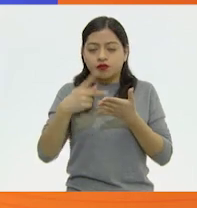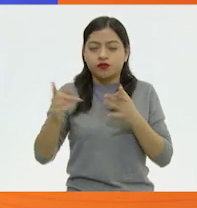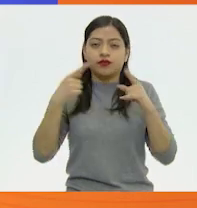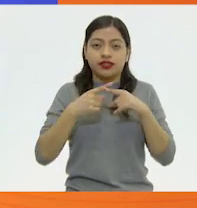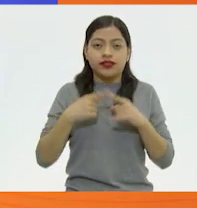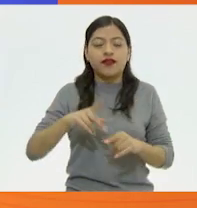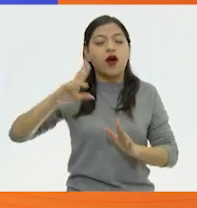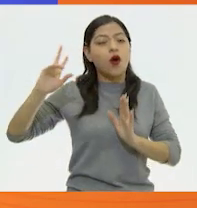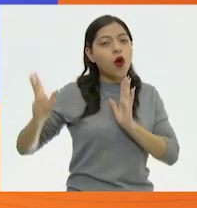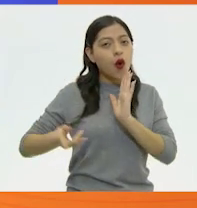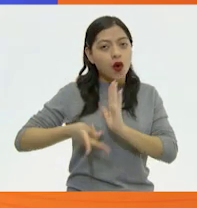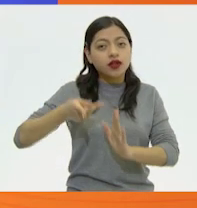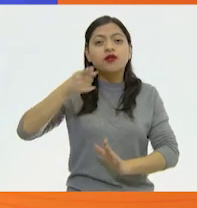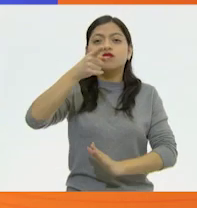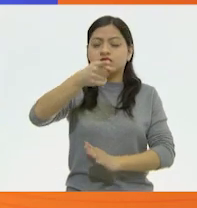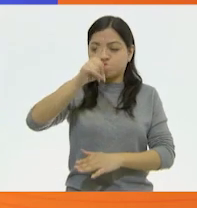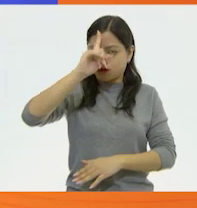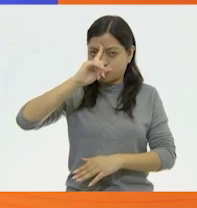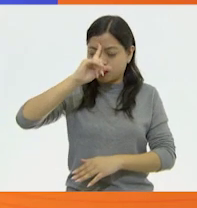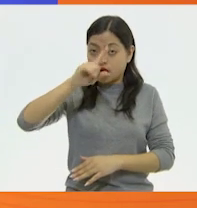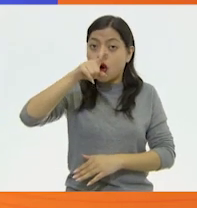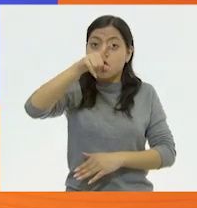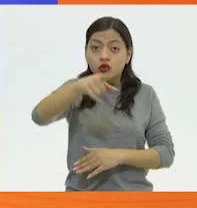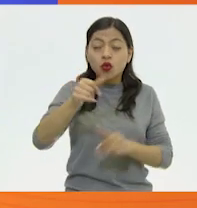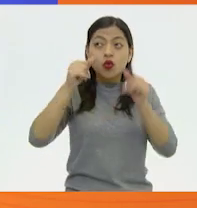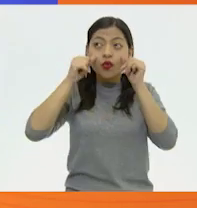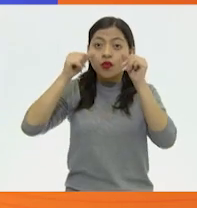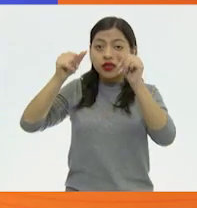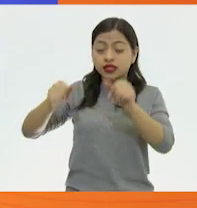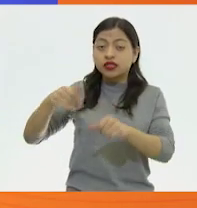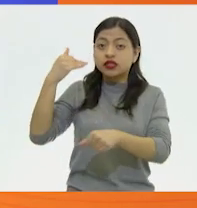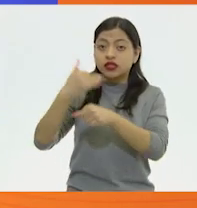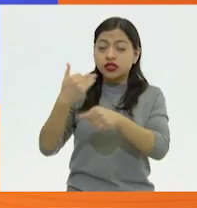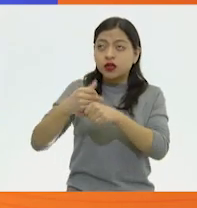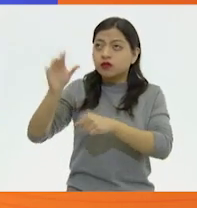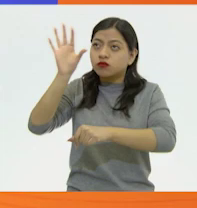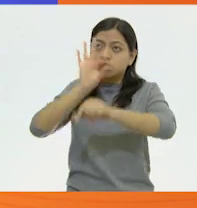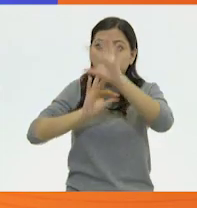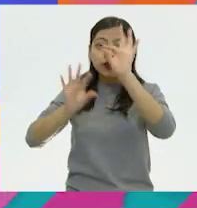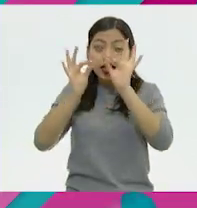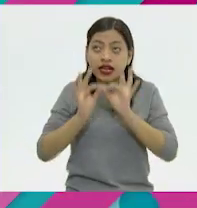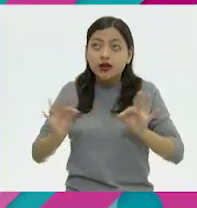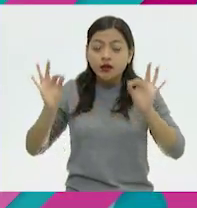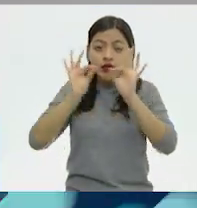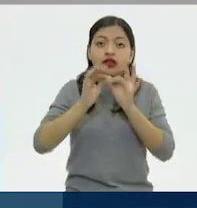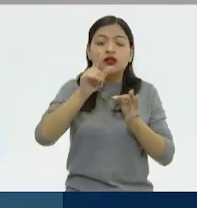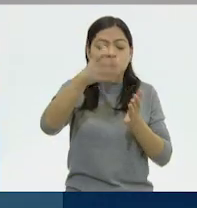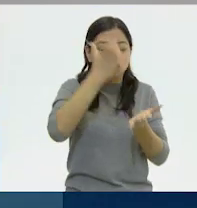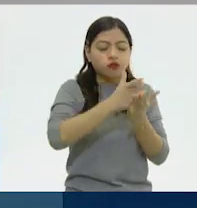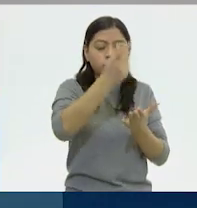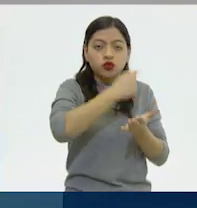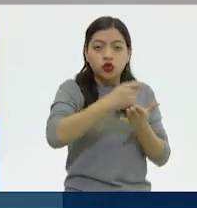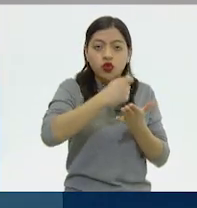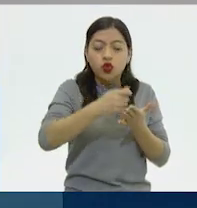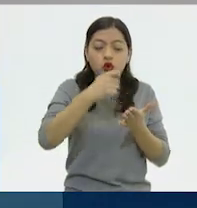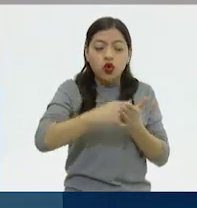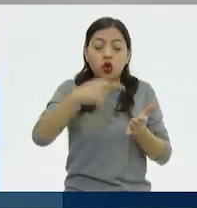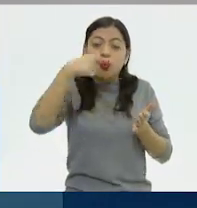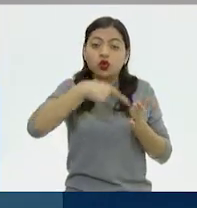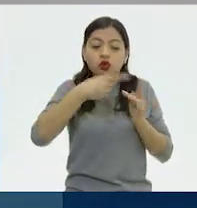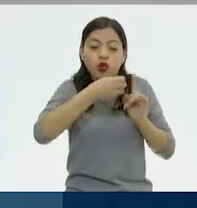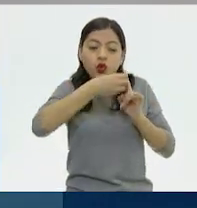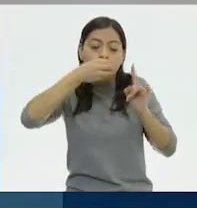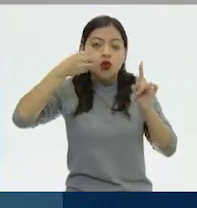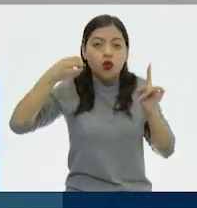nuevamente, te invito a que tomes nota de todas aquellas ideas que te parezcan relevantes y a que las organices